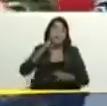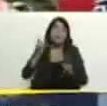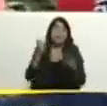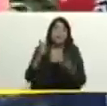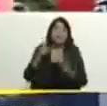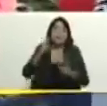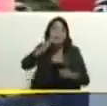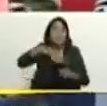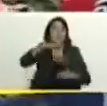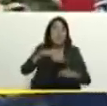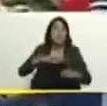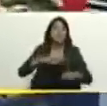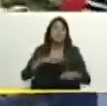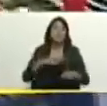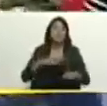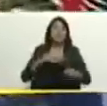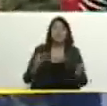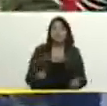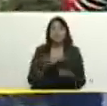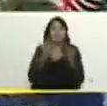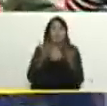popular.